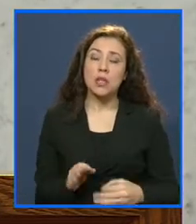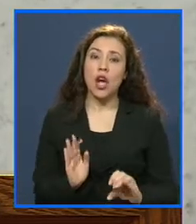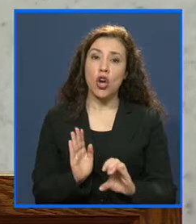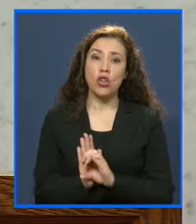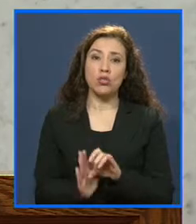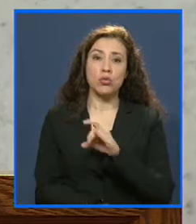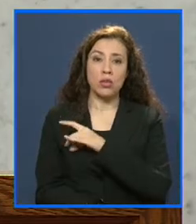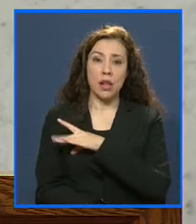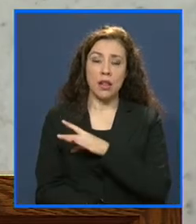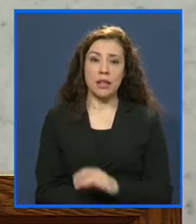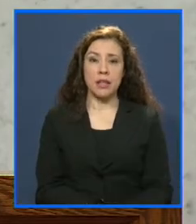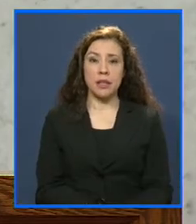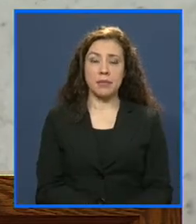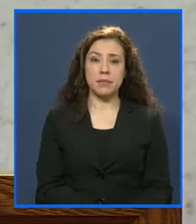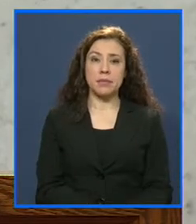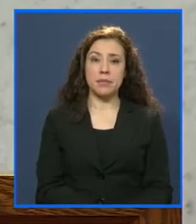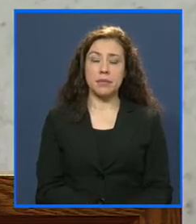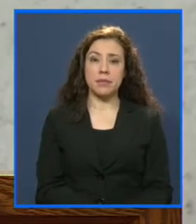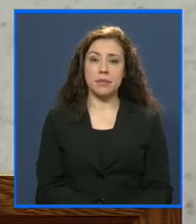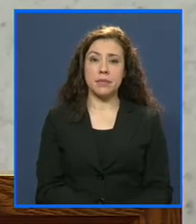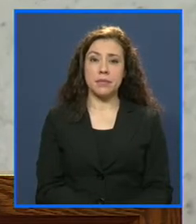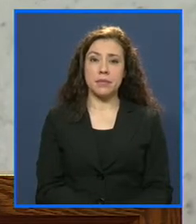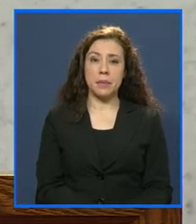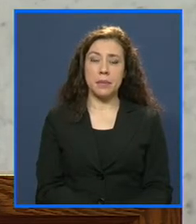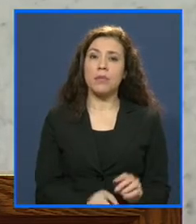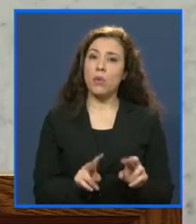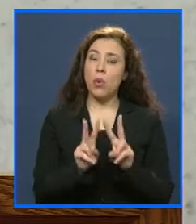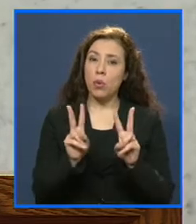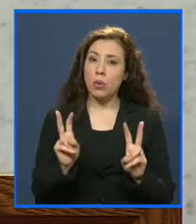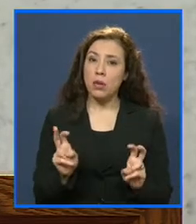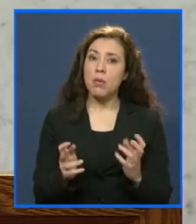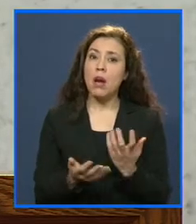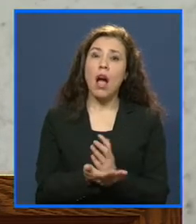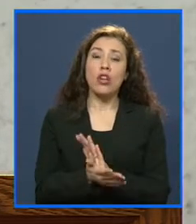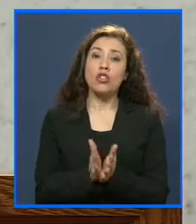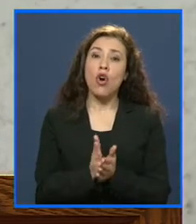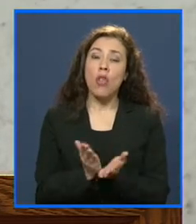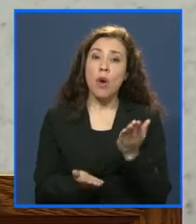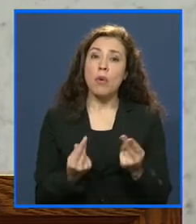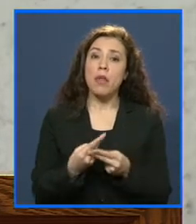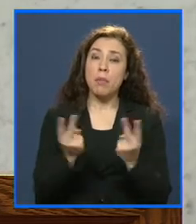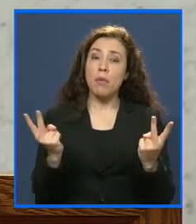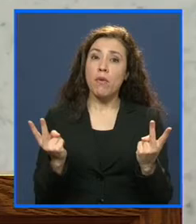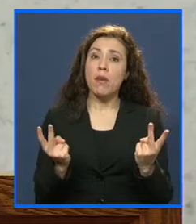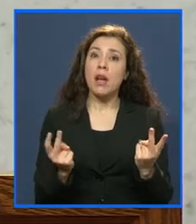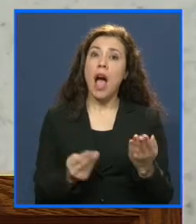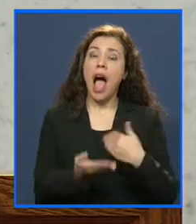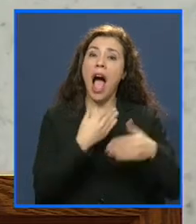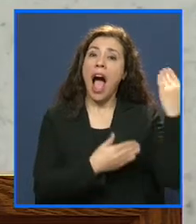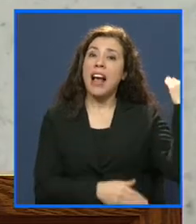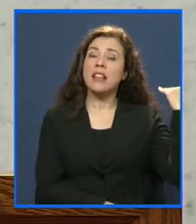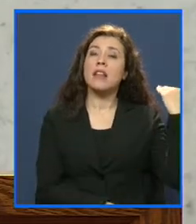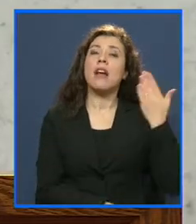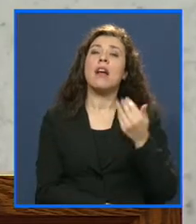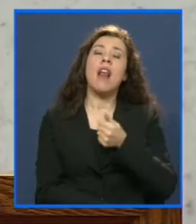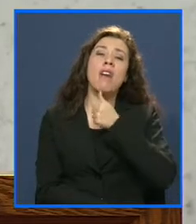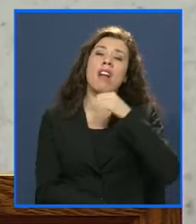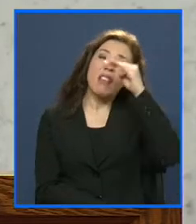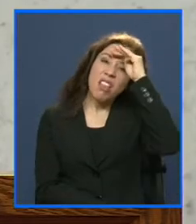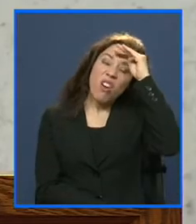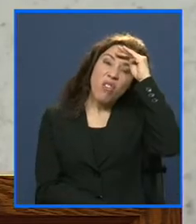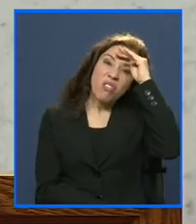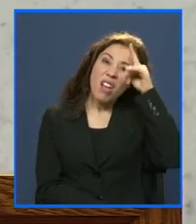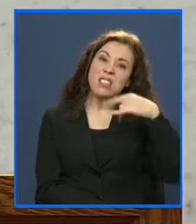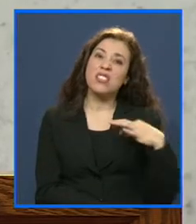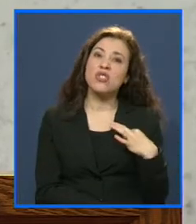chilena un tema que ha cruzado todas las cuestas públicas anteriores es la pérdida de confianza de la ciudadanía en sus instituciones